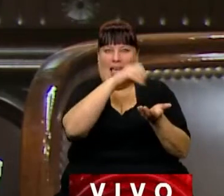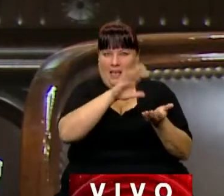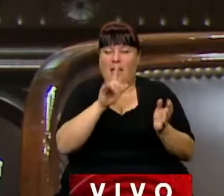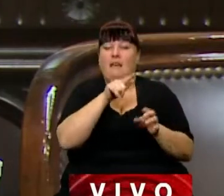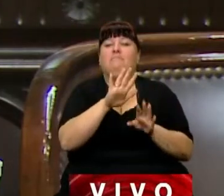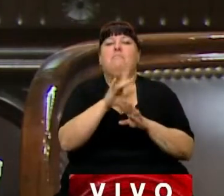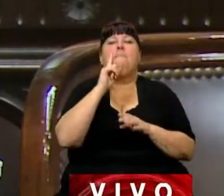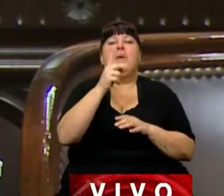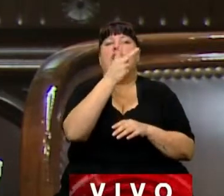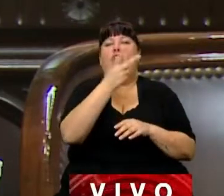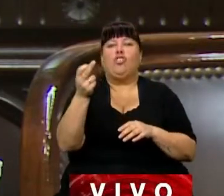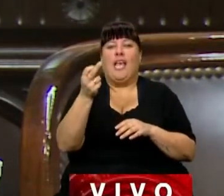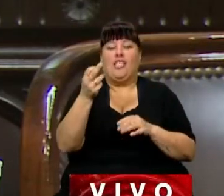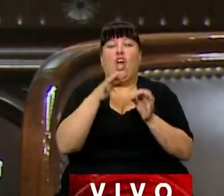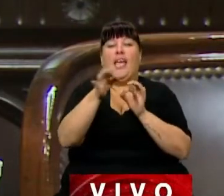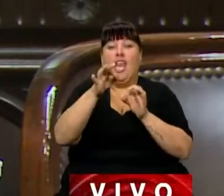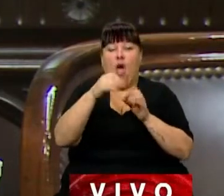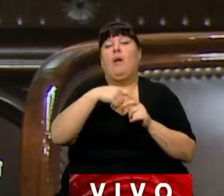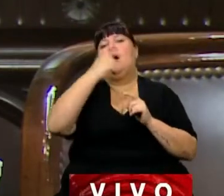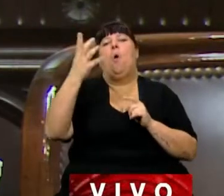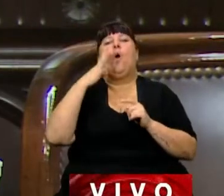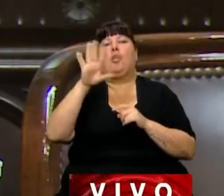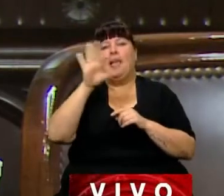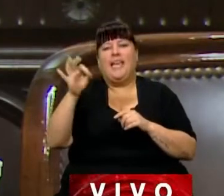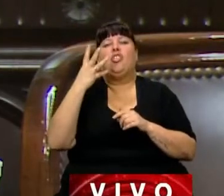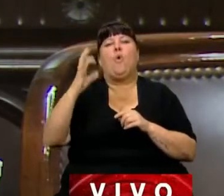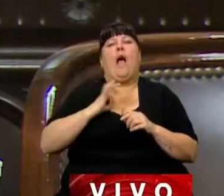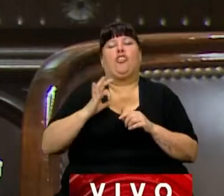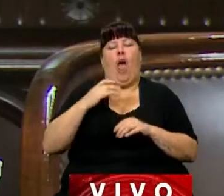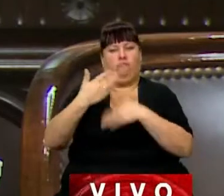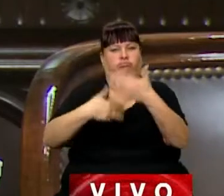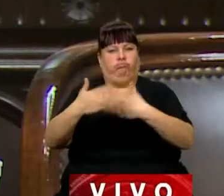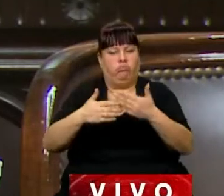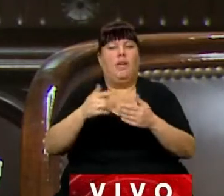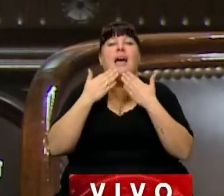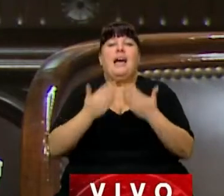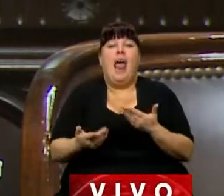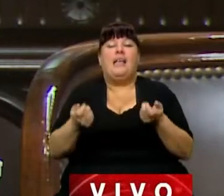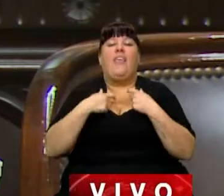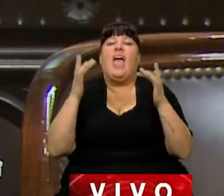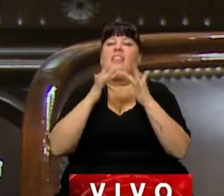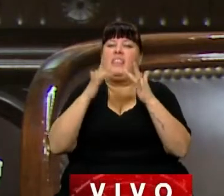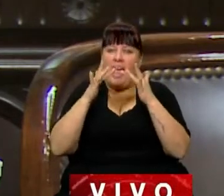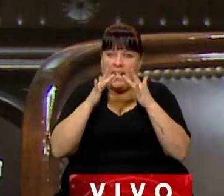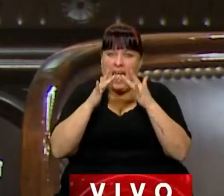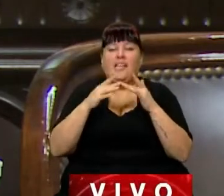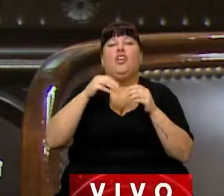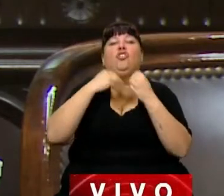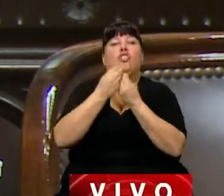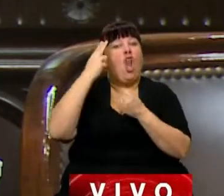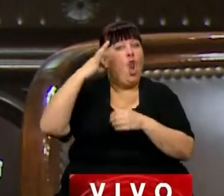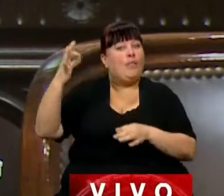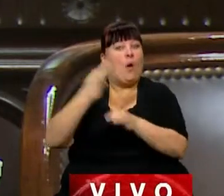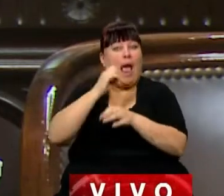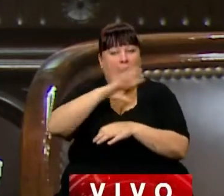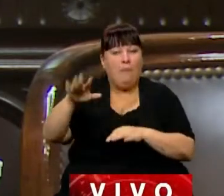permitió pasar de 1.200 kilómetros en Ripiao a 4.500 en un plan de 4 años. Nos permitió poner internet de las 900 escuelas